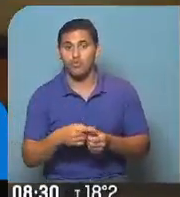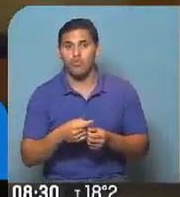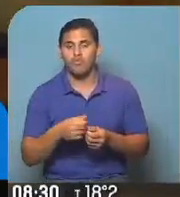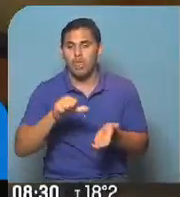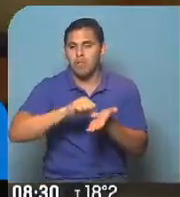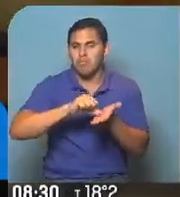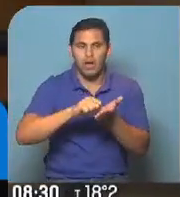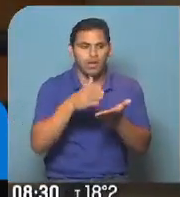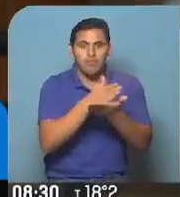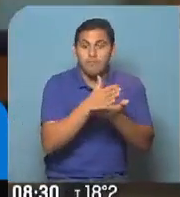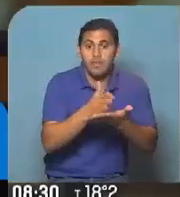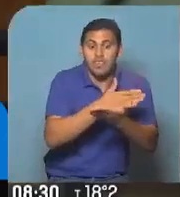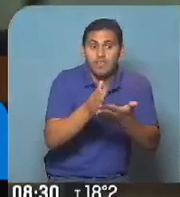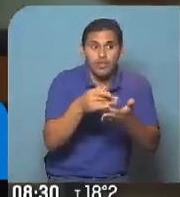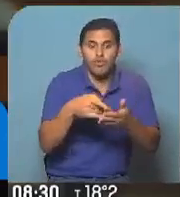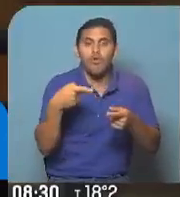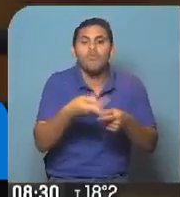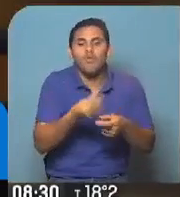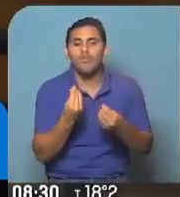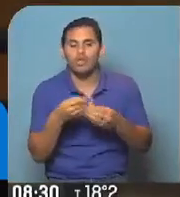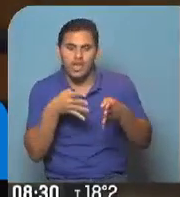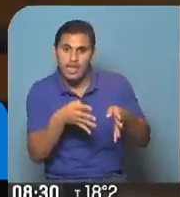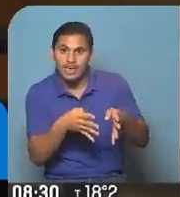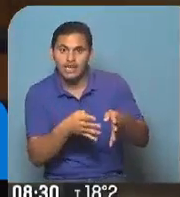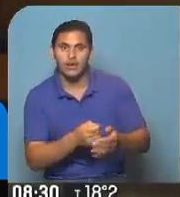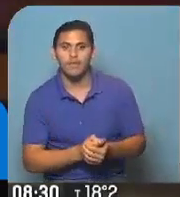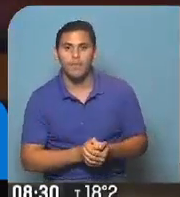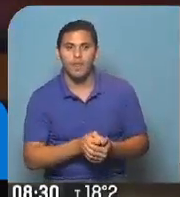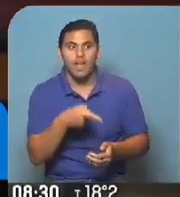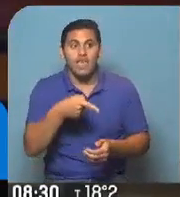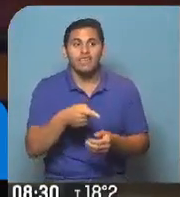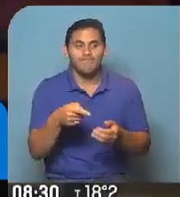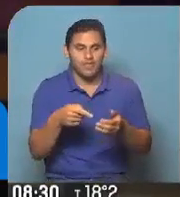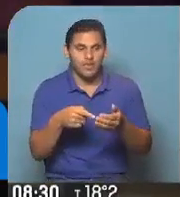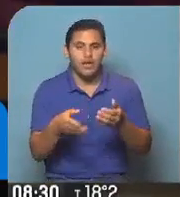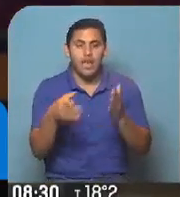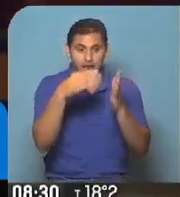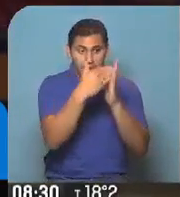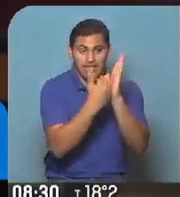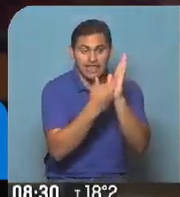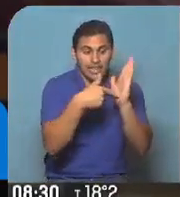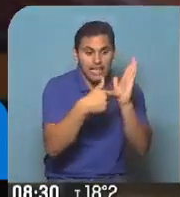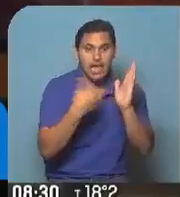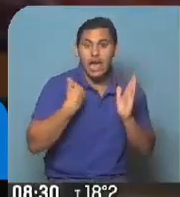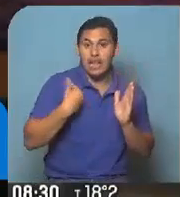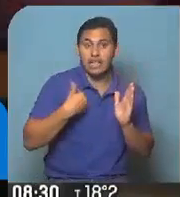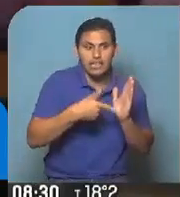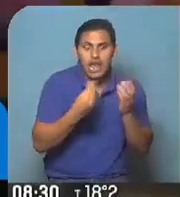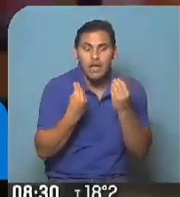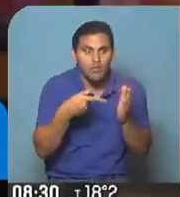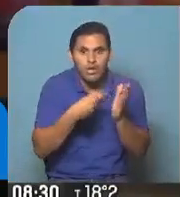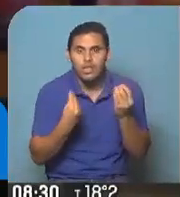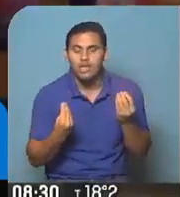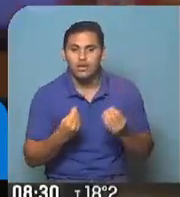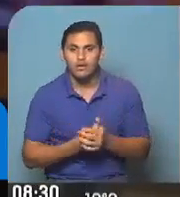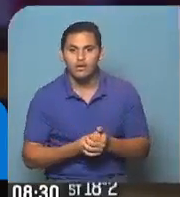detrás una guerra civil no y en esa lista está argentina como es que se llevaba esa lista es para respuesta a un sociólogo pero